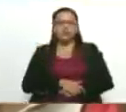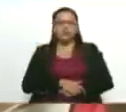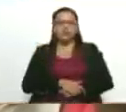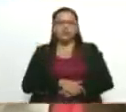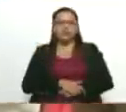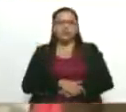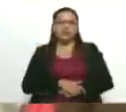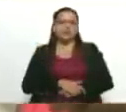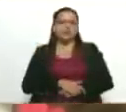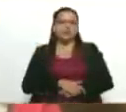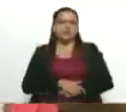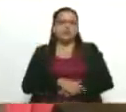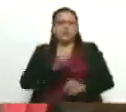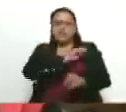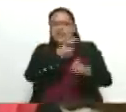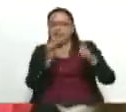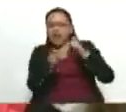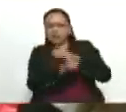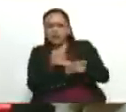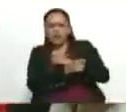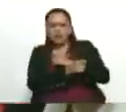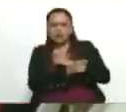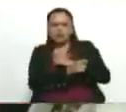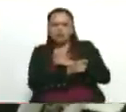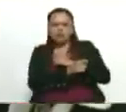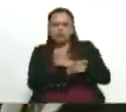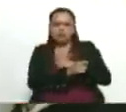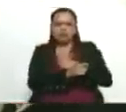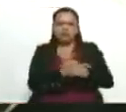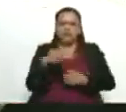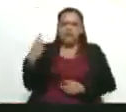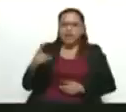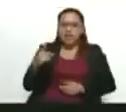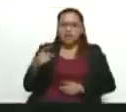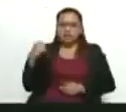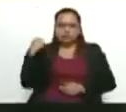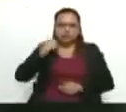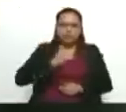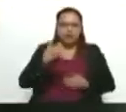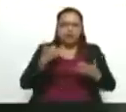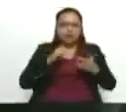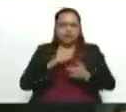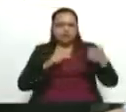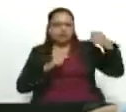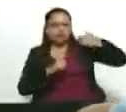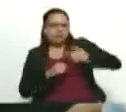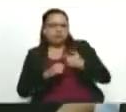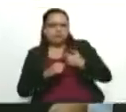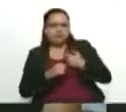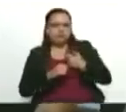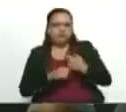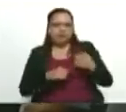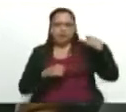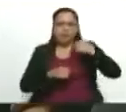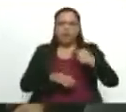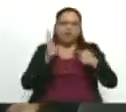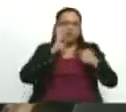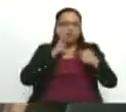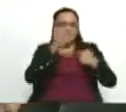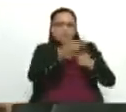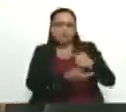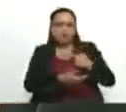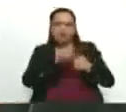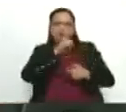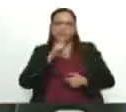se cambió del hombro derecho al hombro izquierdo, el morral Ispac todo sucio con el que llegó a Miami, creo que es marca